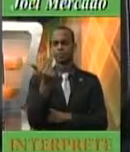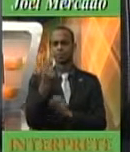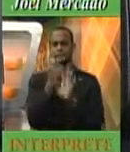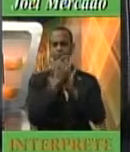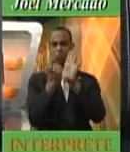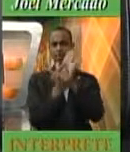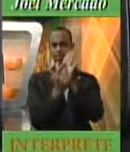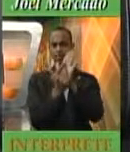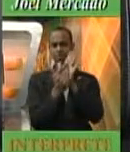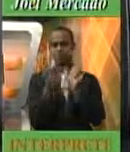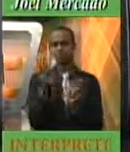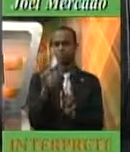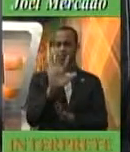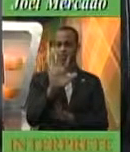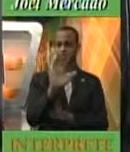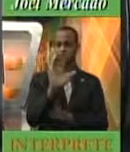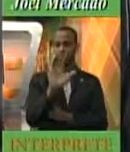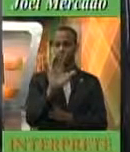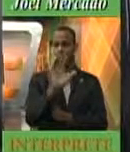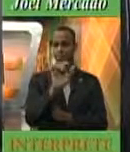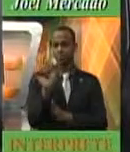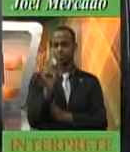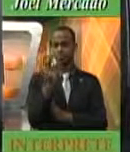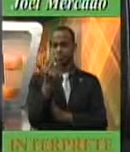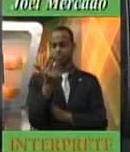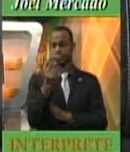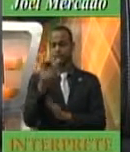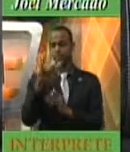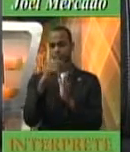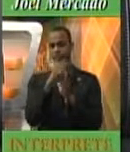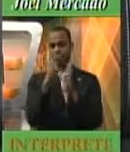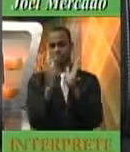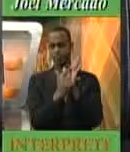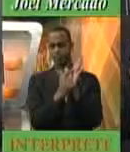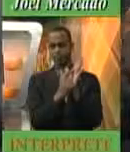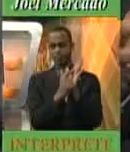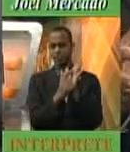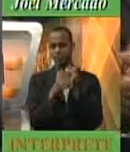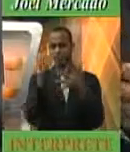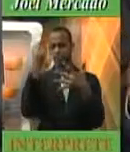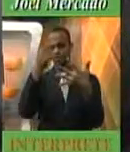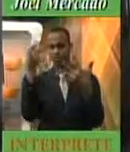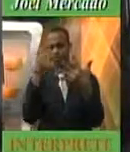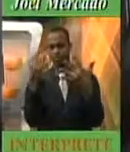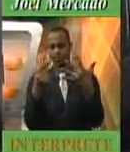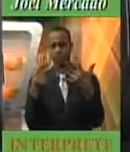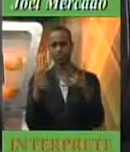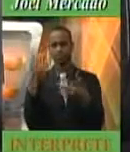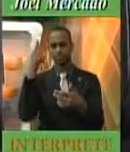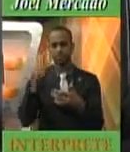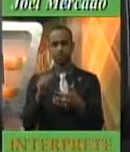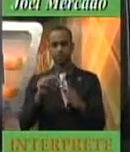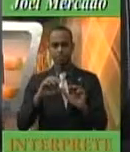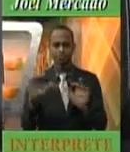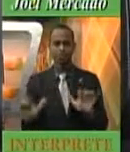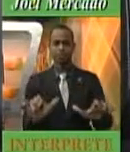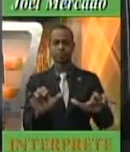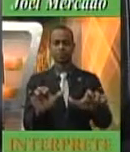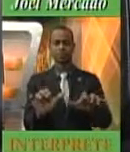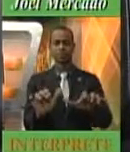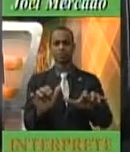ley 5-13, que es una ley que nos da muchas herramientas para la ejecución